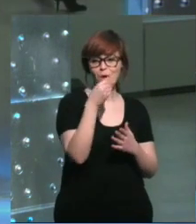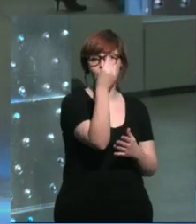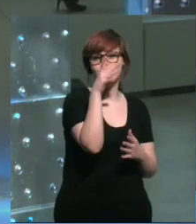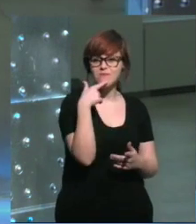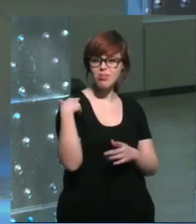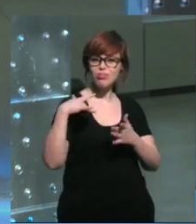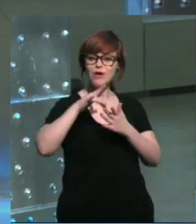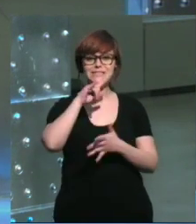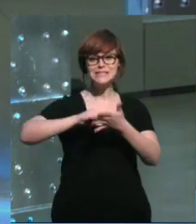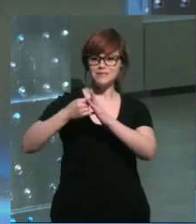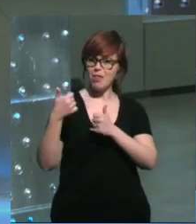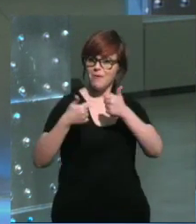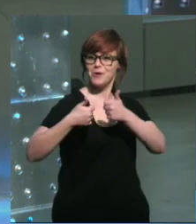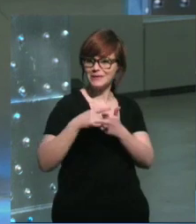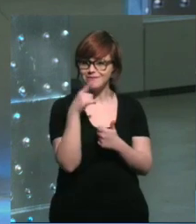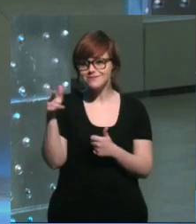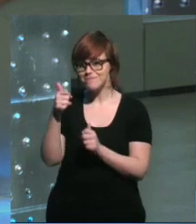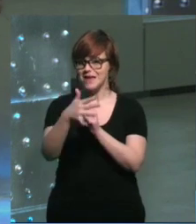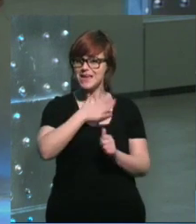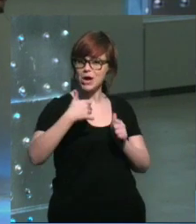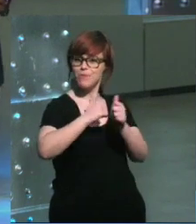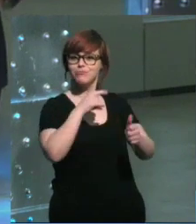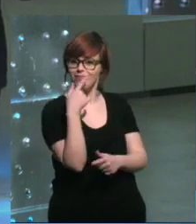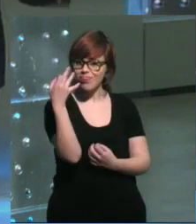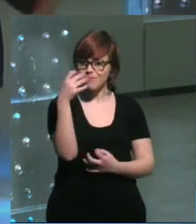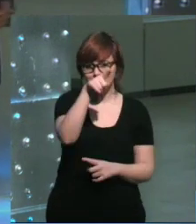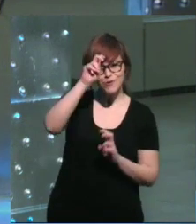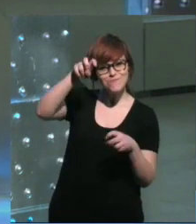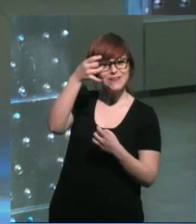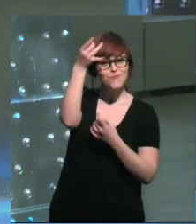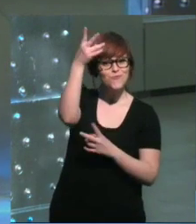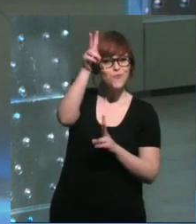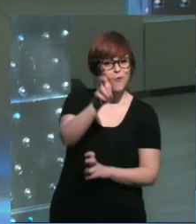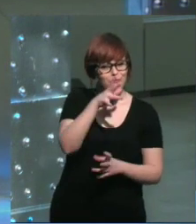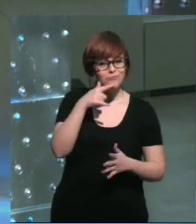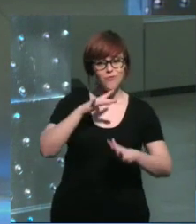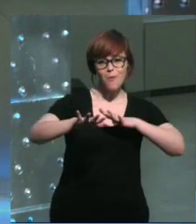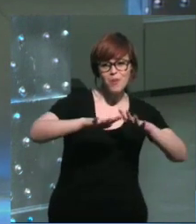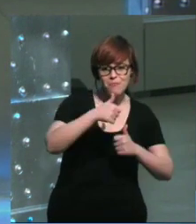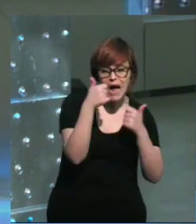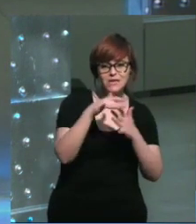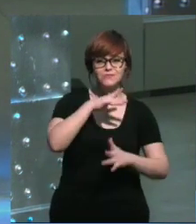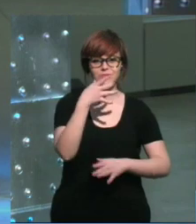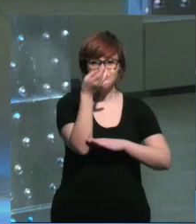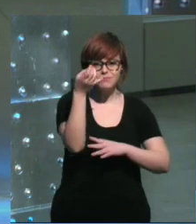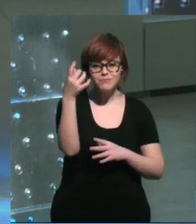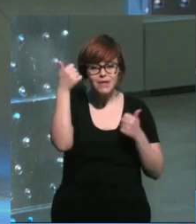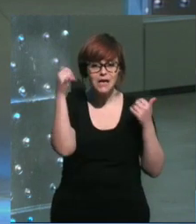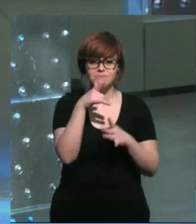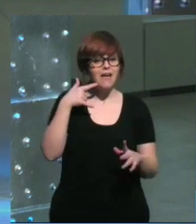competitividad al sistema. Tendremos que ser más creativos, tendremos que invertir más, movilizar más, y eso solo es bueno en un proceso